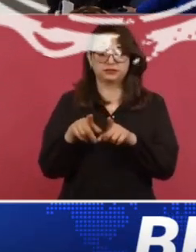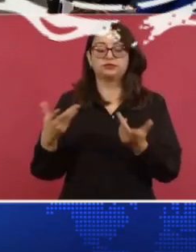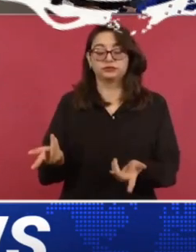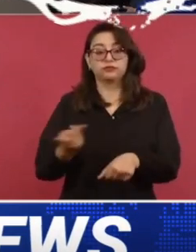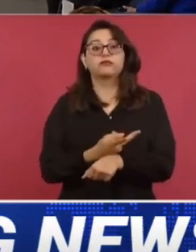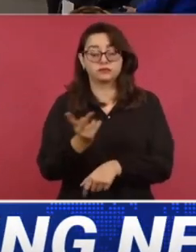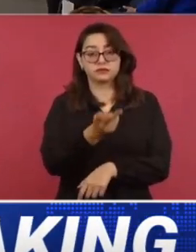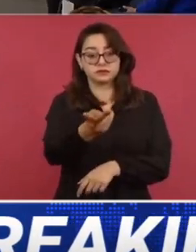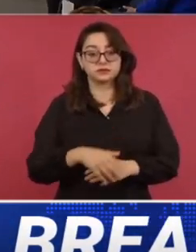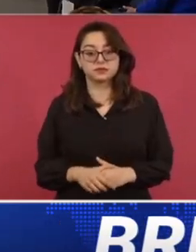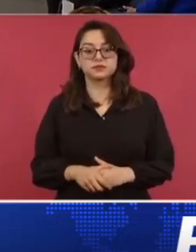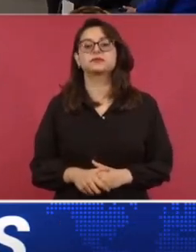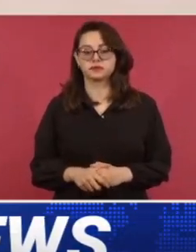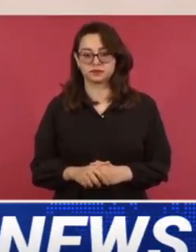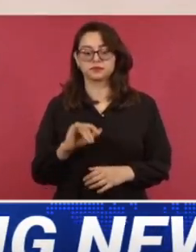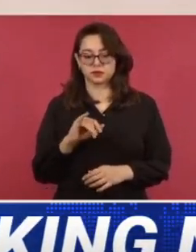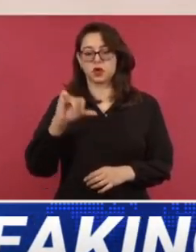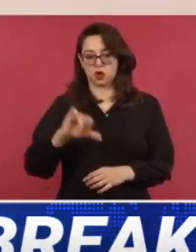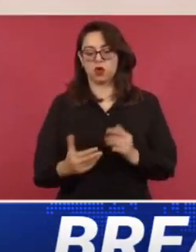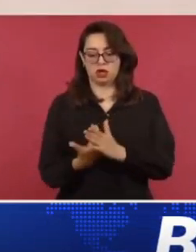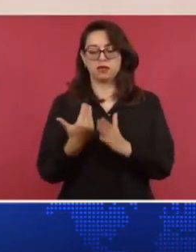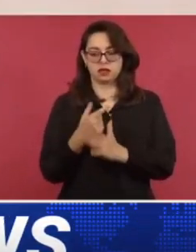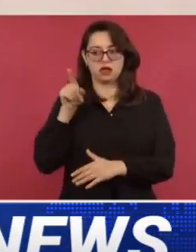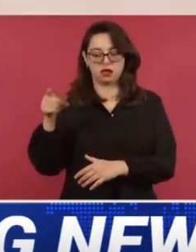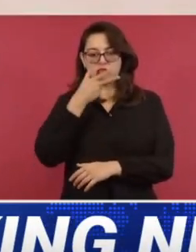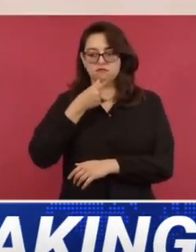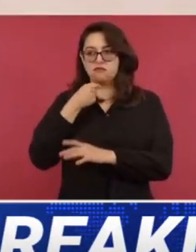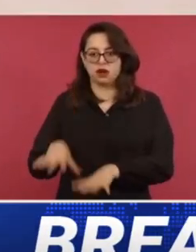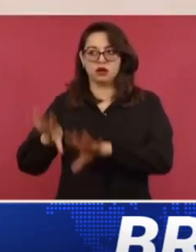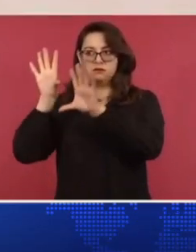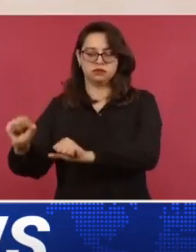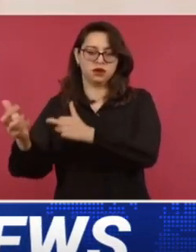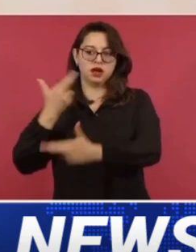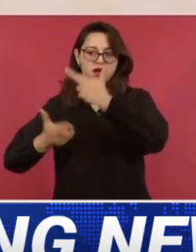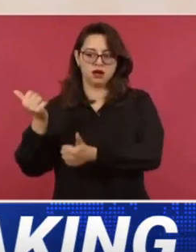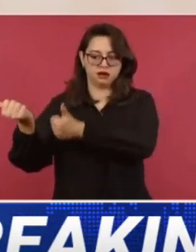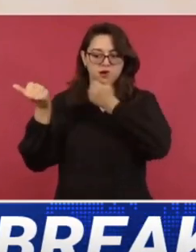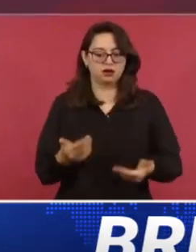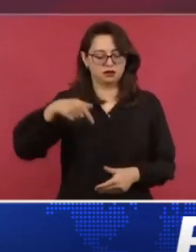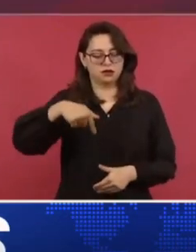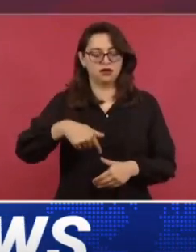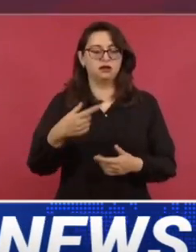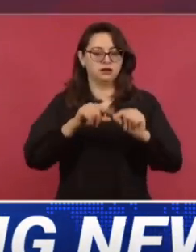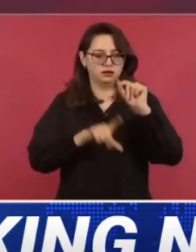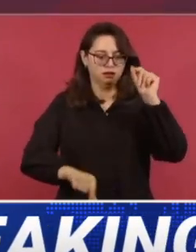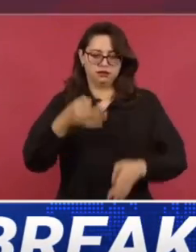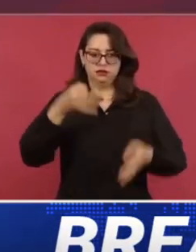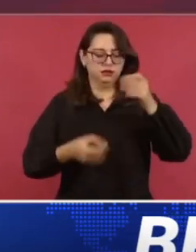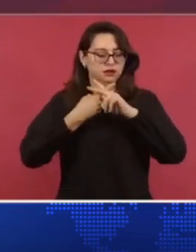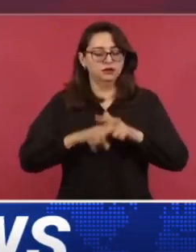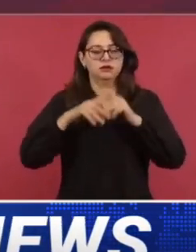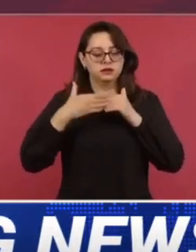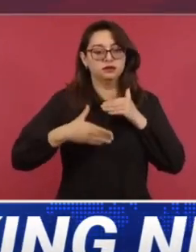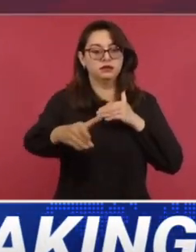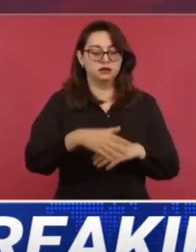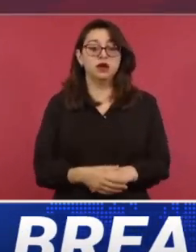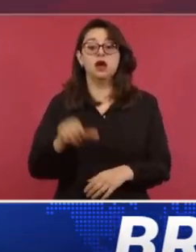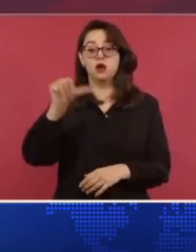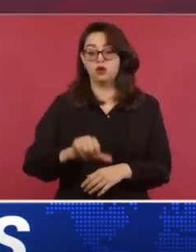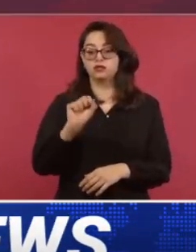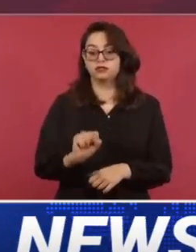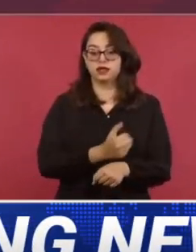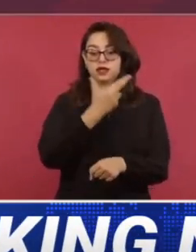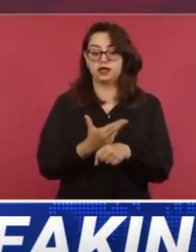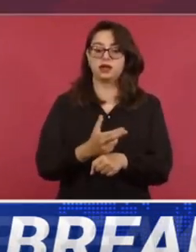hay esa información. Se detuvo a esta persona en Israel y se va a extraditar. Hoy va a informar sobre este caso la Secretaría de